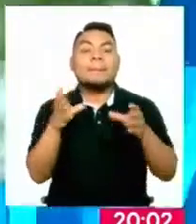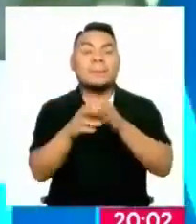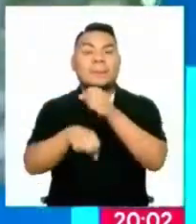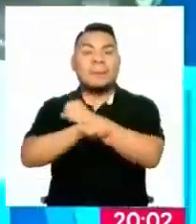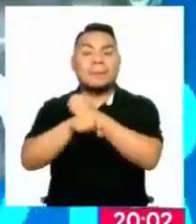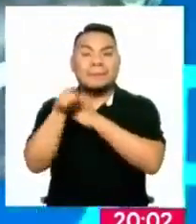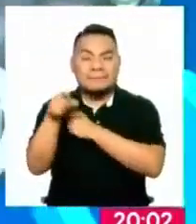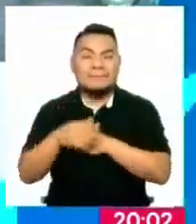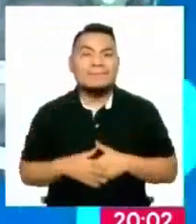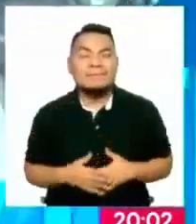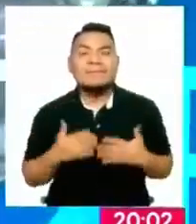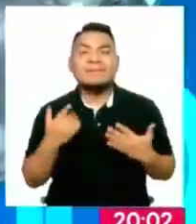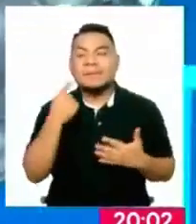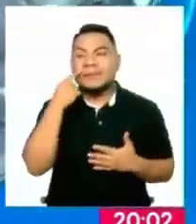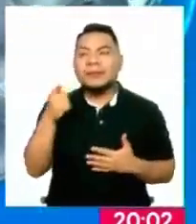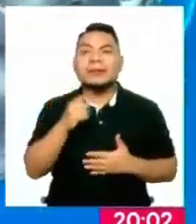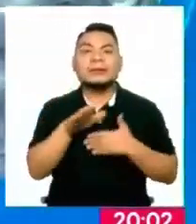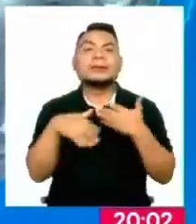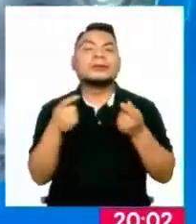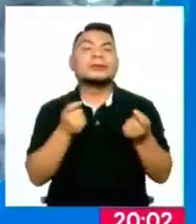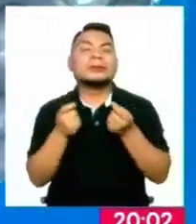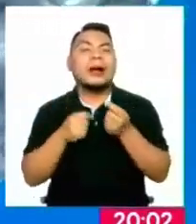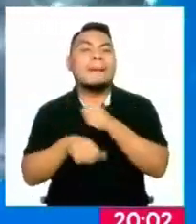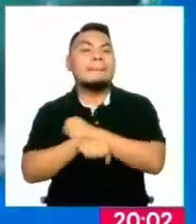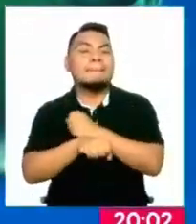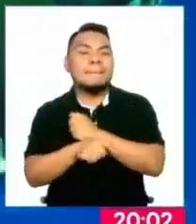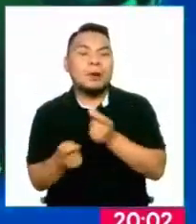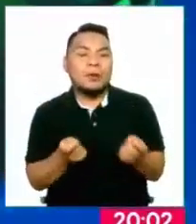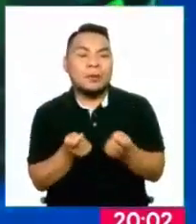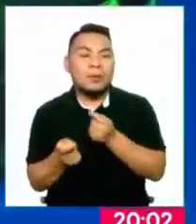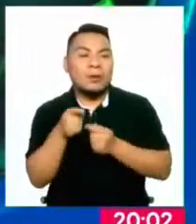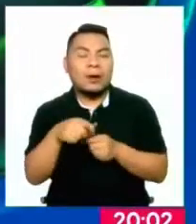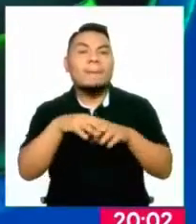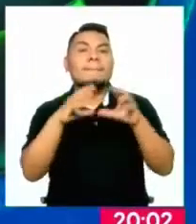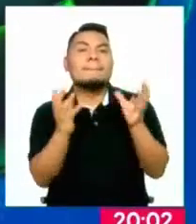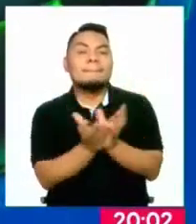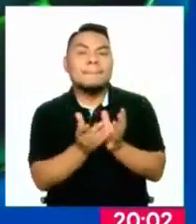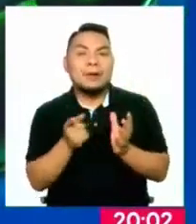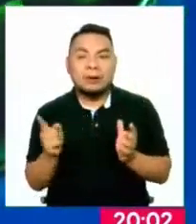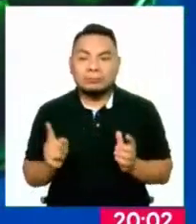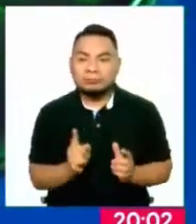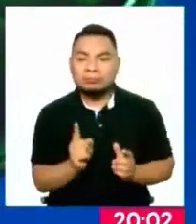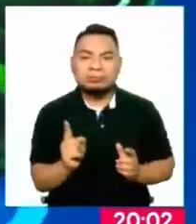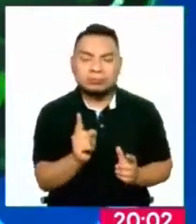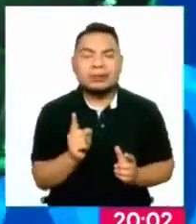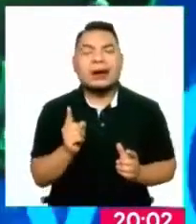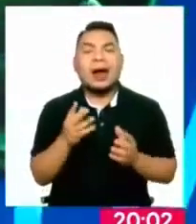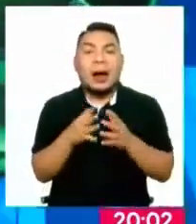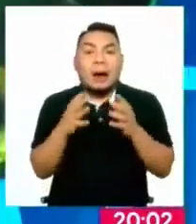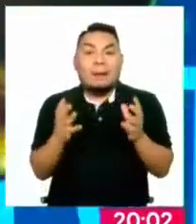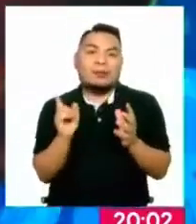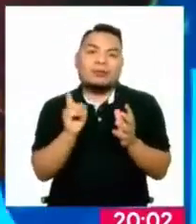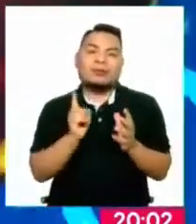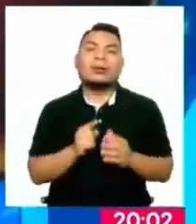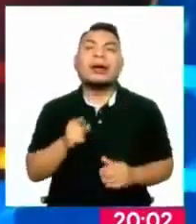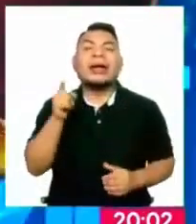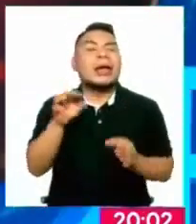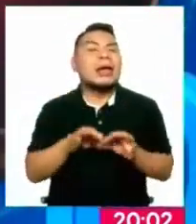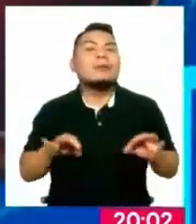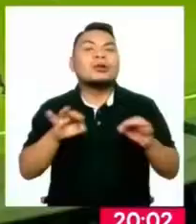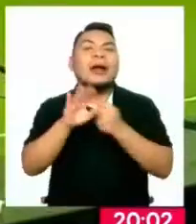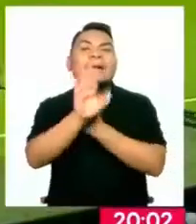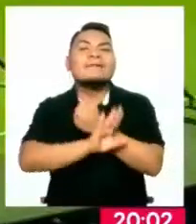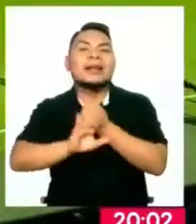selección no fue un dechado, por ejemplo, de manejo de pelota, de control de pelota. Lo que fue fundamental fue la labor defensiva. Creo